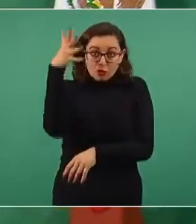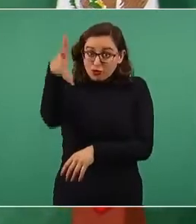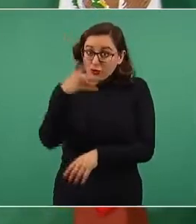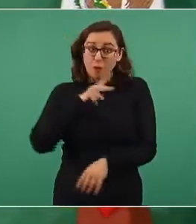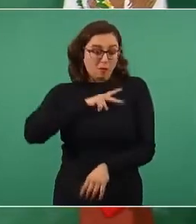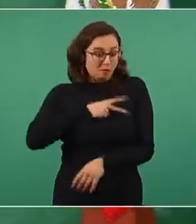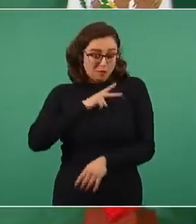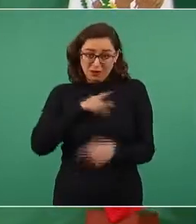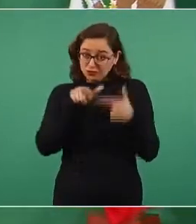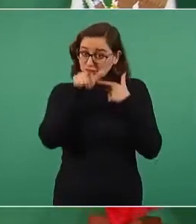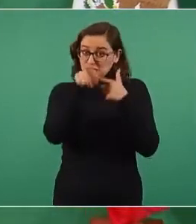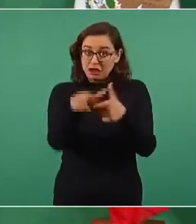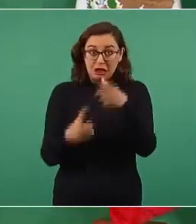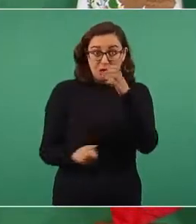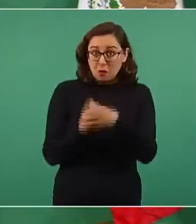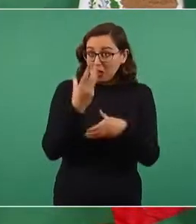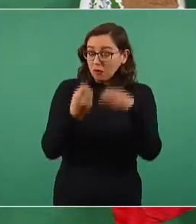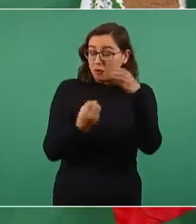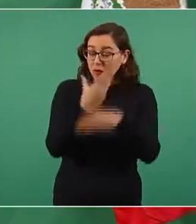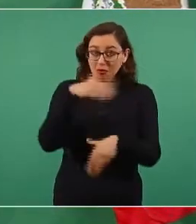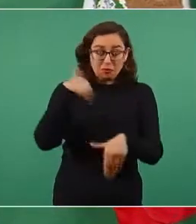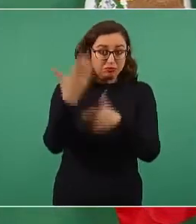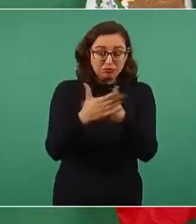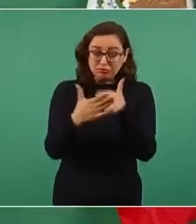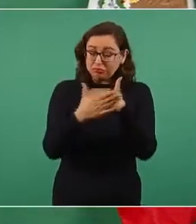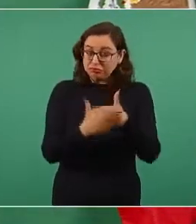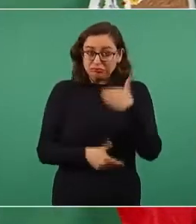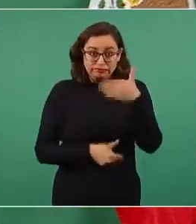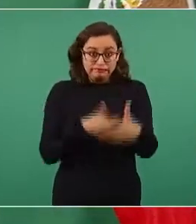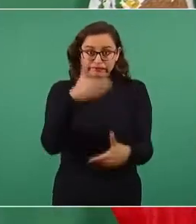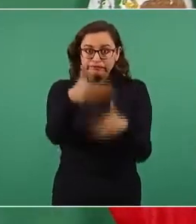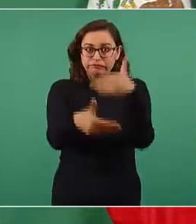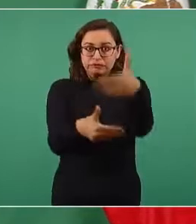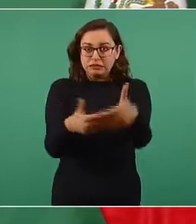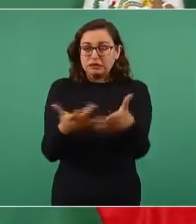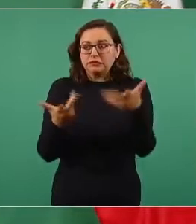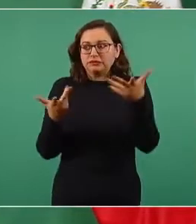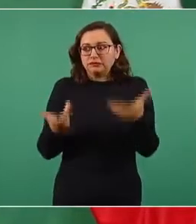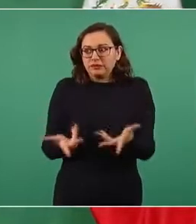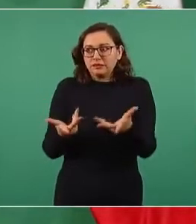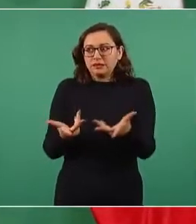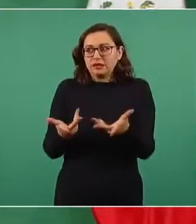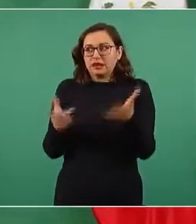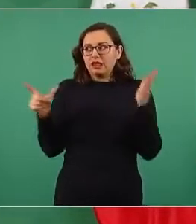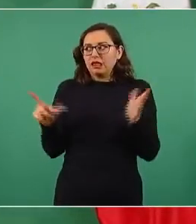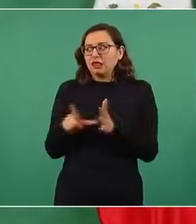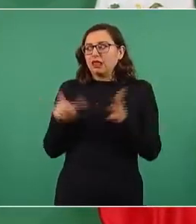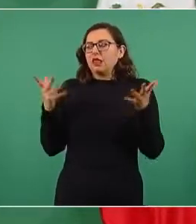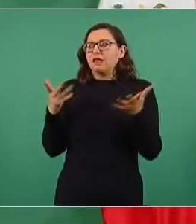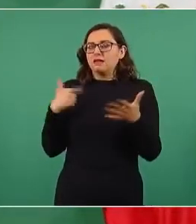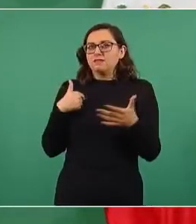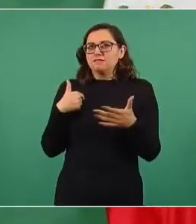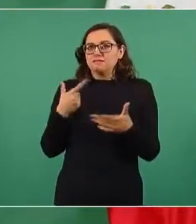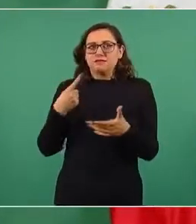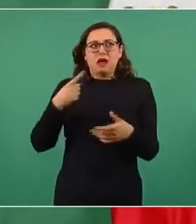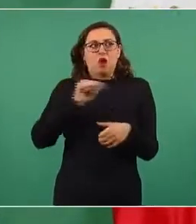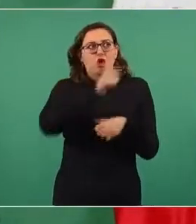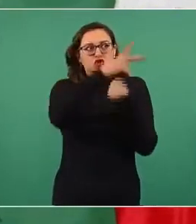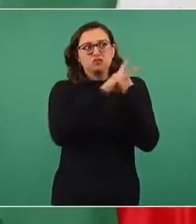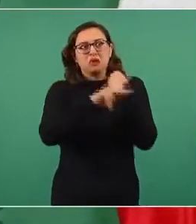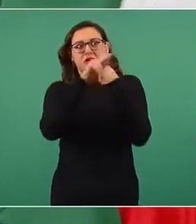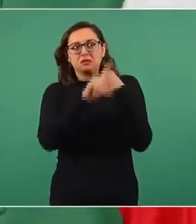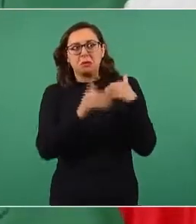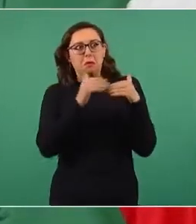vuelva a suceder lo que nos ocurrió en esta ocasión. Es decir, la inequidad en el acceso a las vacunas. Bueno, se presentó Patria, se